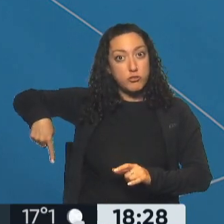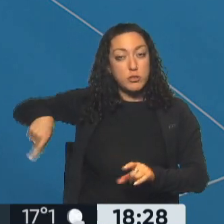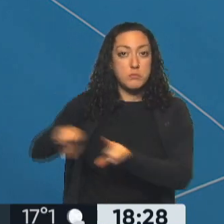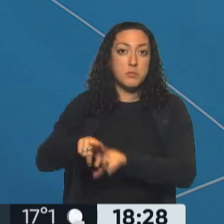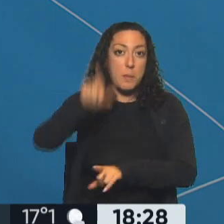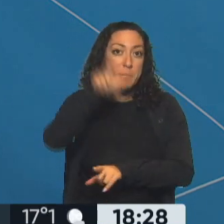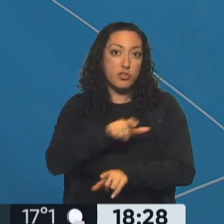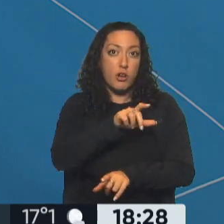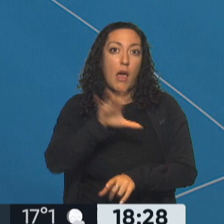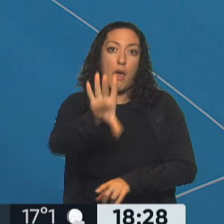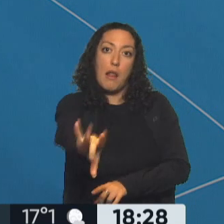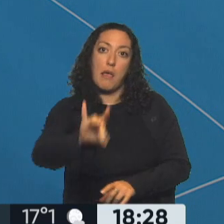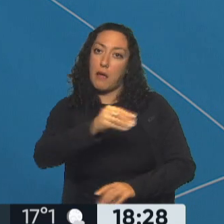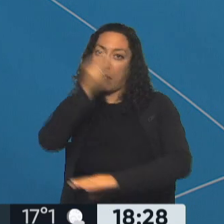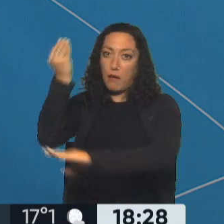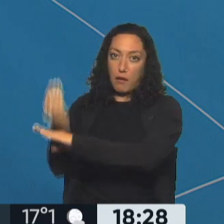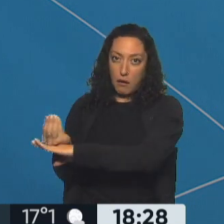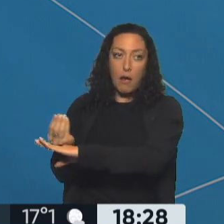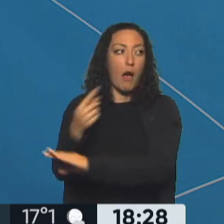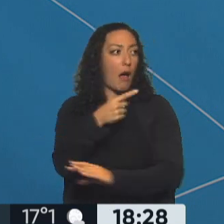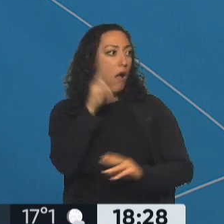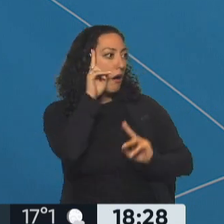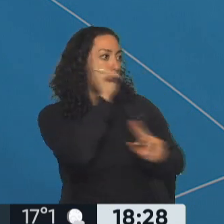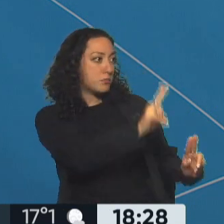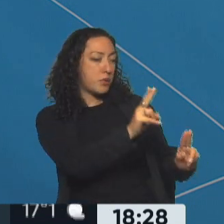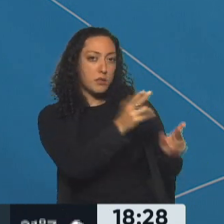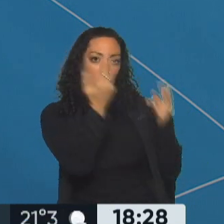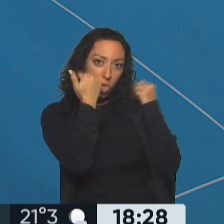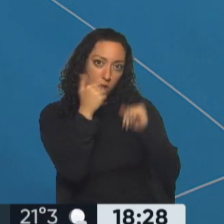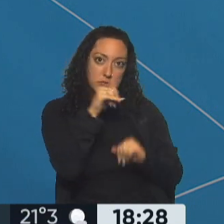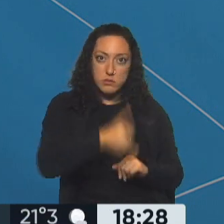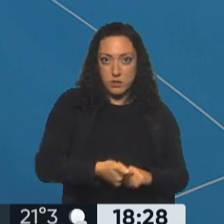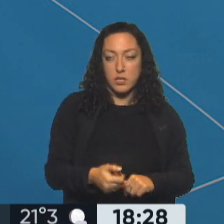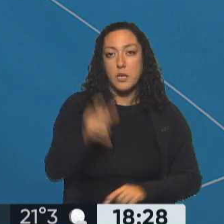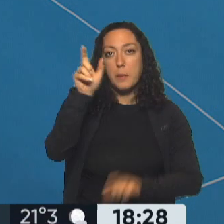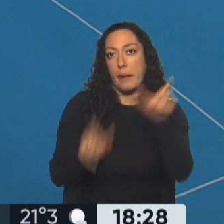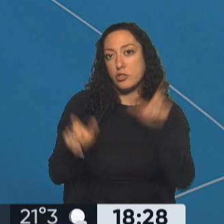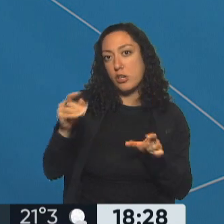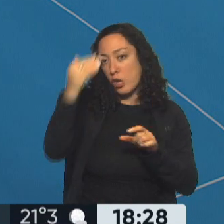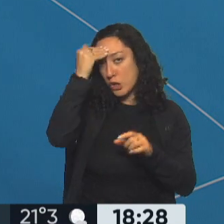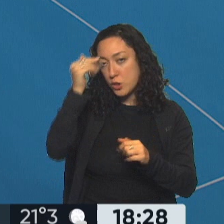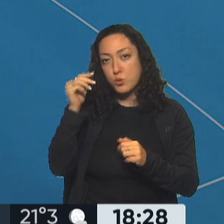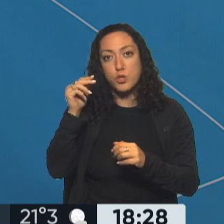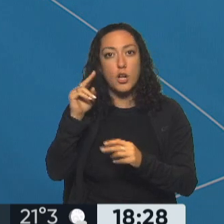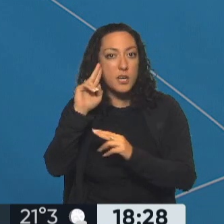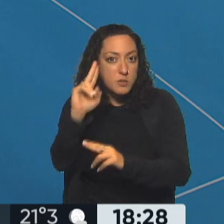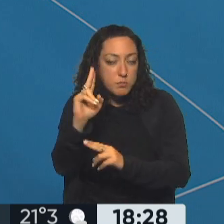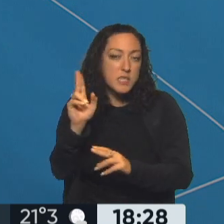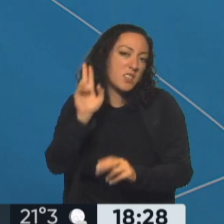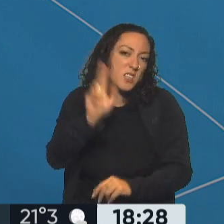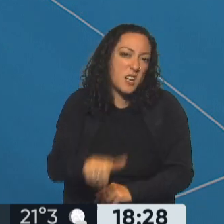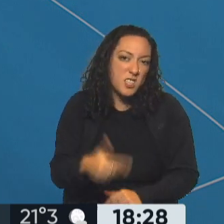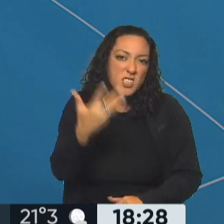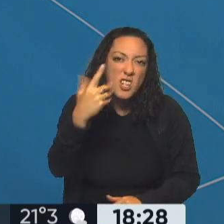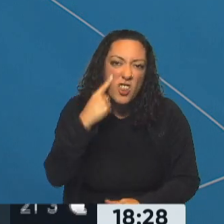dedo, allí en el máximo tribunal de justicia del país. Los constitucionalistas claramente tienen la razón, ¿no?